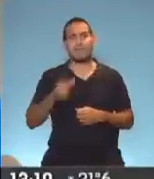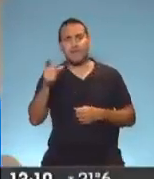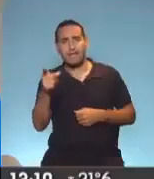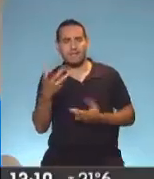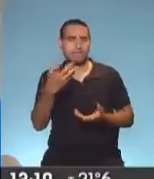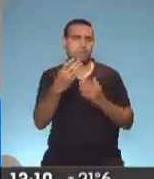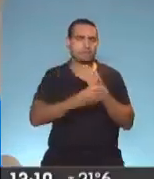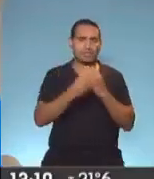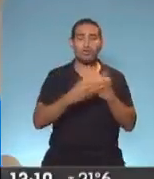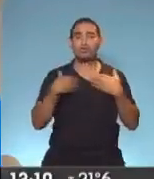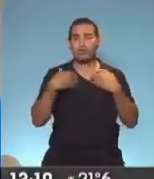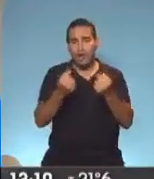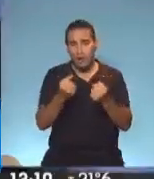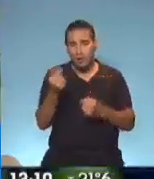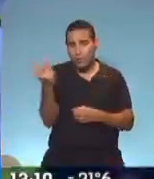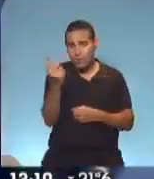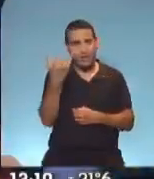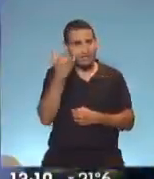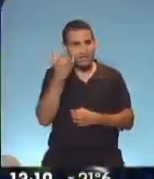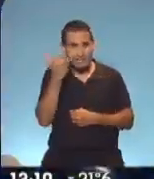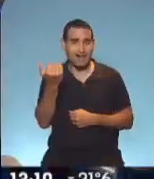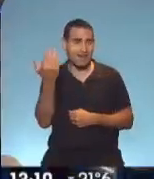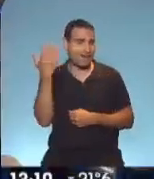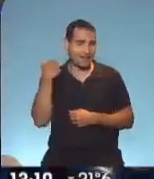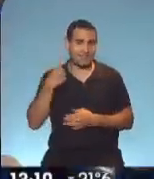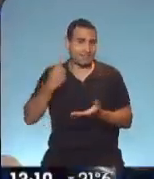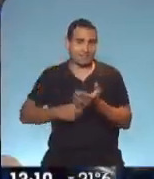y nuestro ministro de Salud ya han implementado.